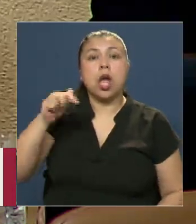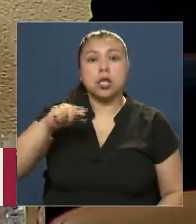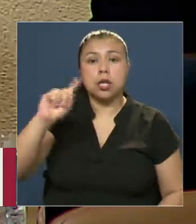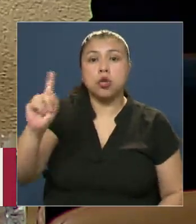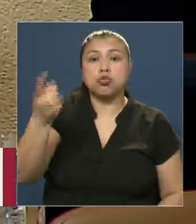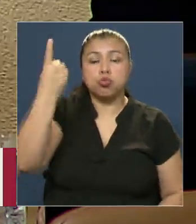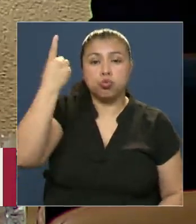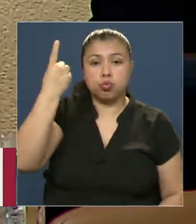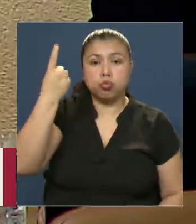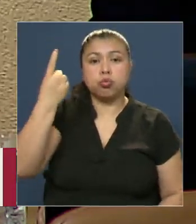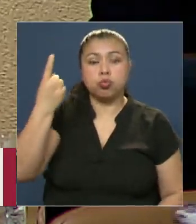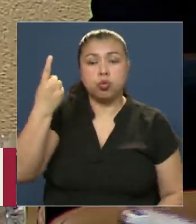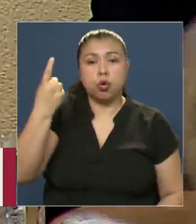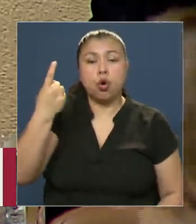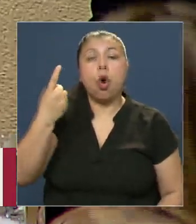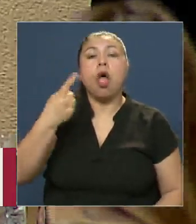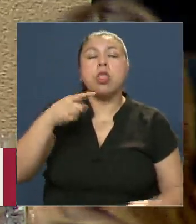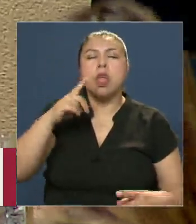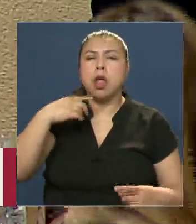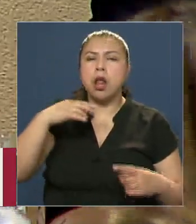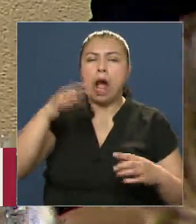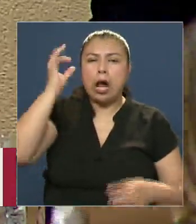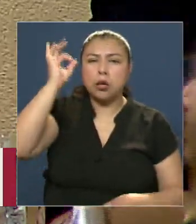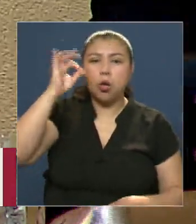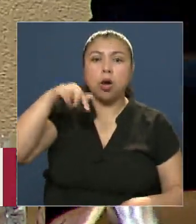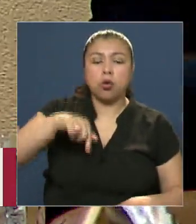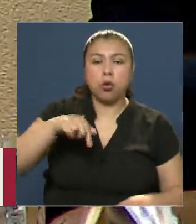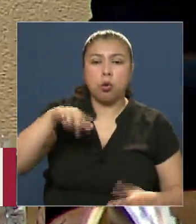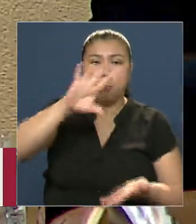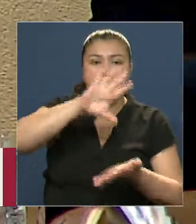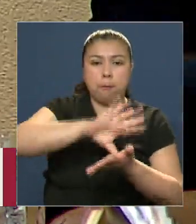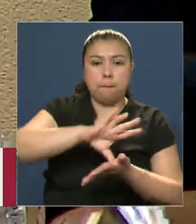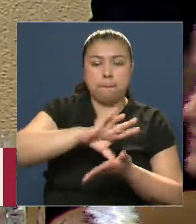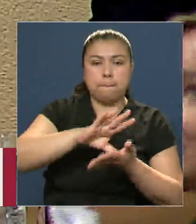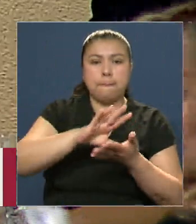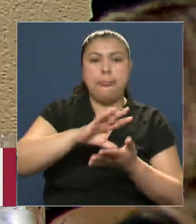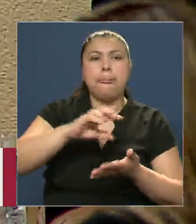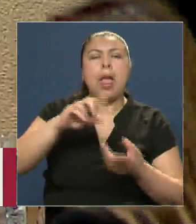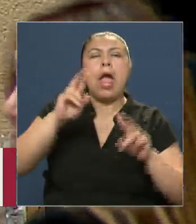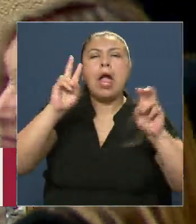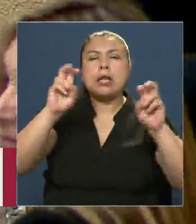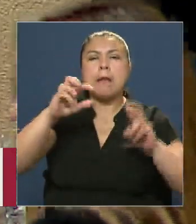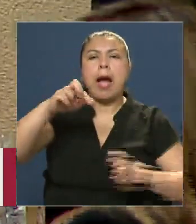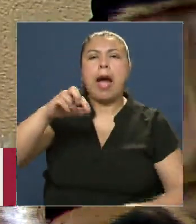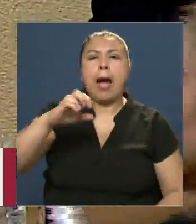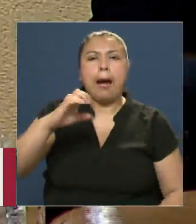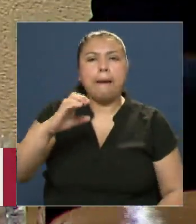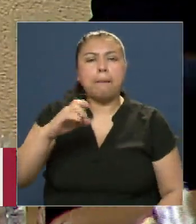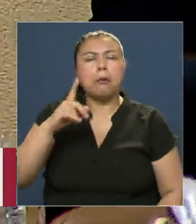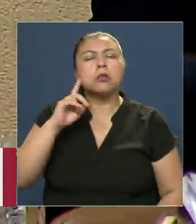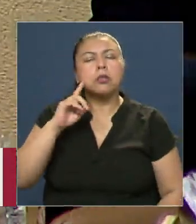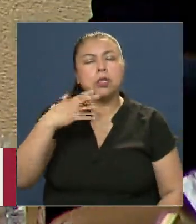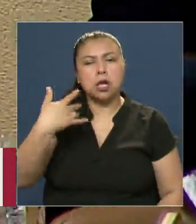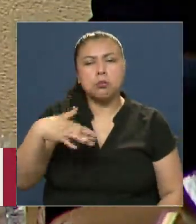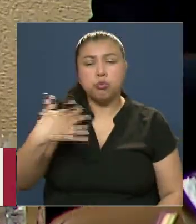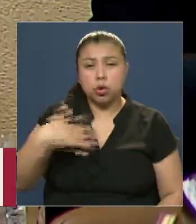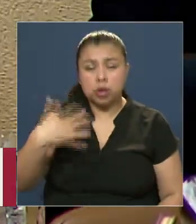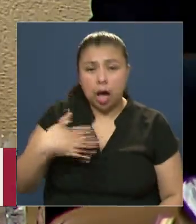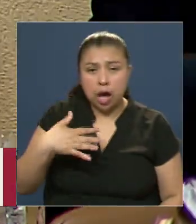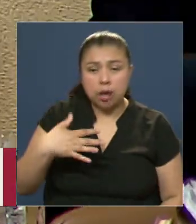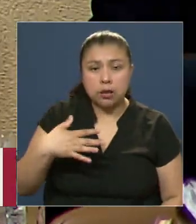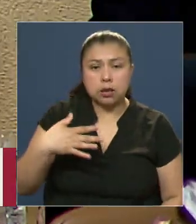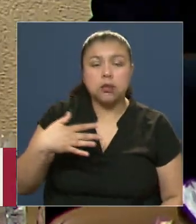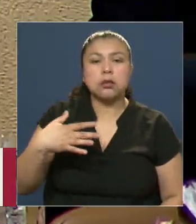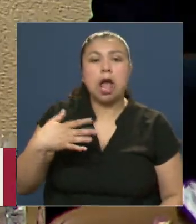uno más de los encuentros que tenemos como país. El tema APEC, por ejemplo, sin lugar a dudas, que será un foro y un encuentro muy